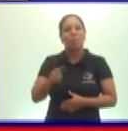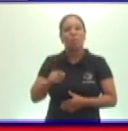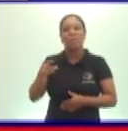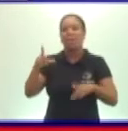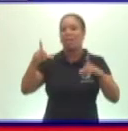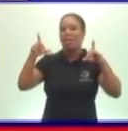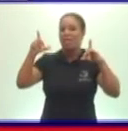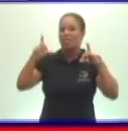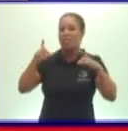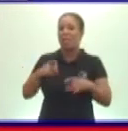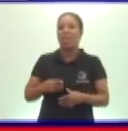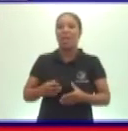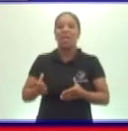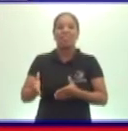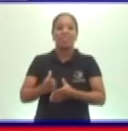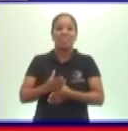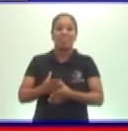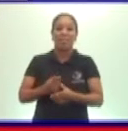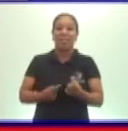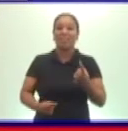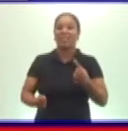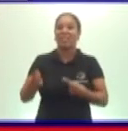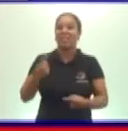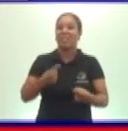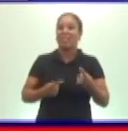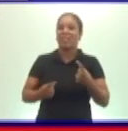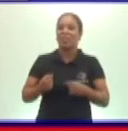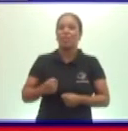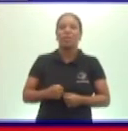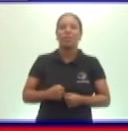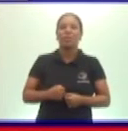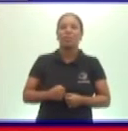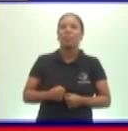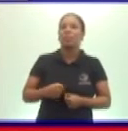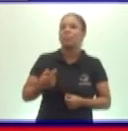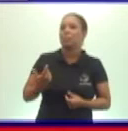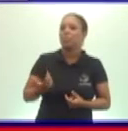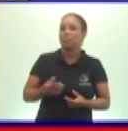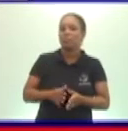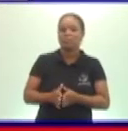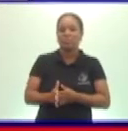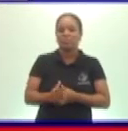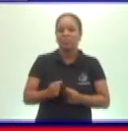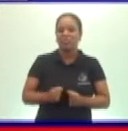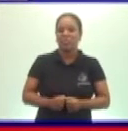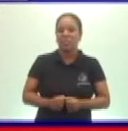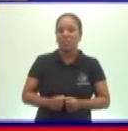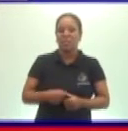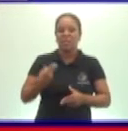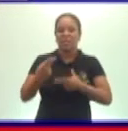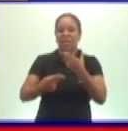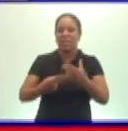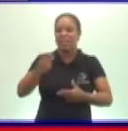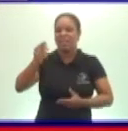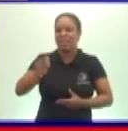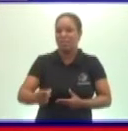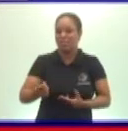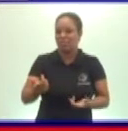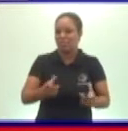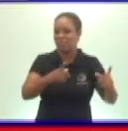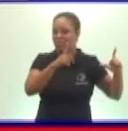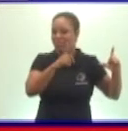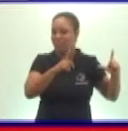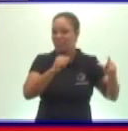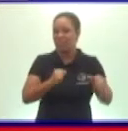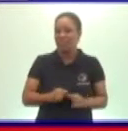imágenes hay diferentes elementos comportamentales. Esos elementos comportamentales refieren, en